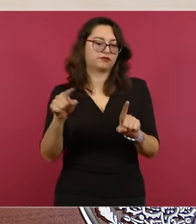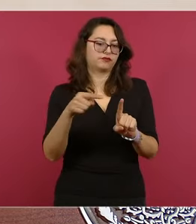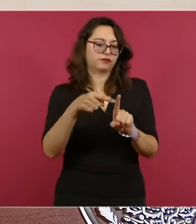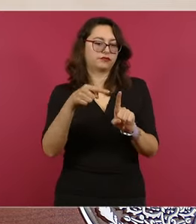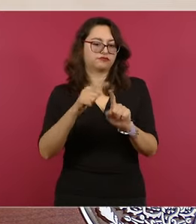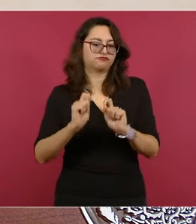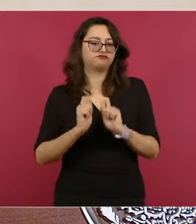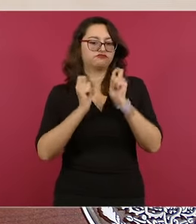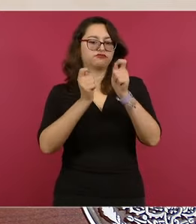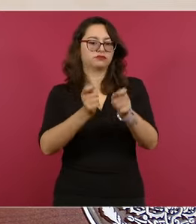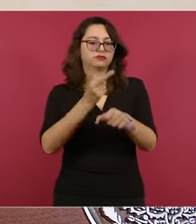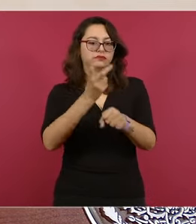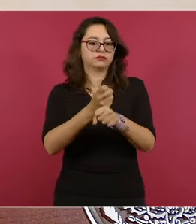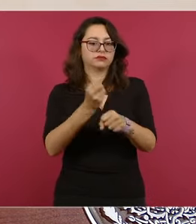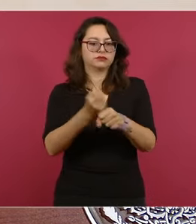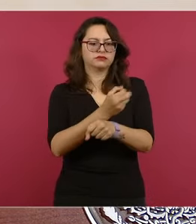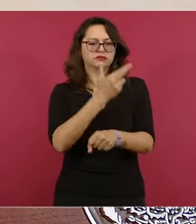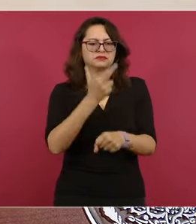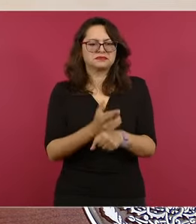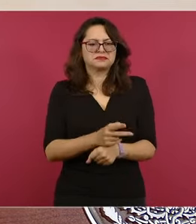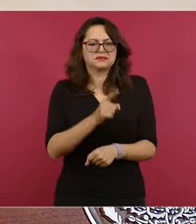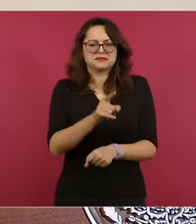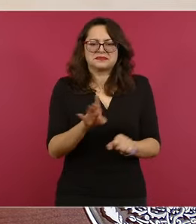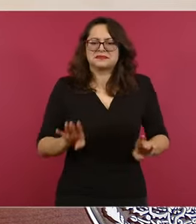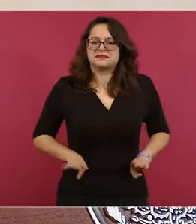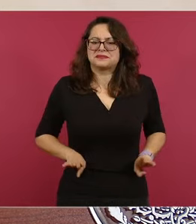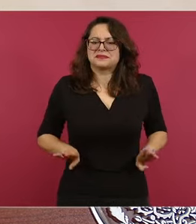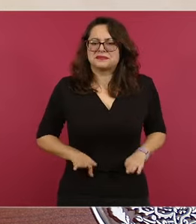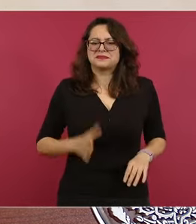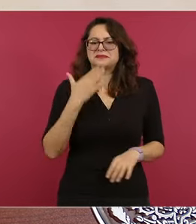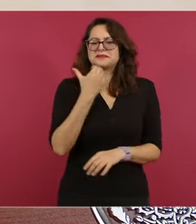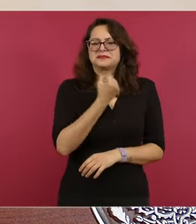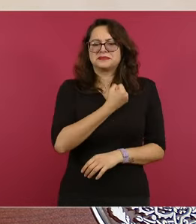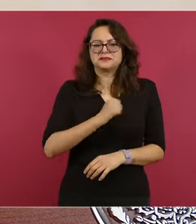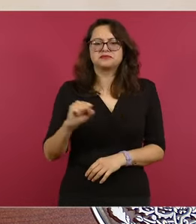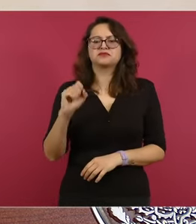es muy bueno, responsable,